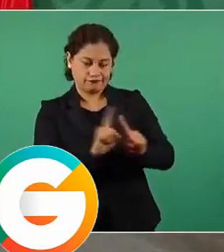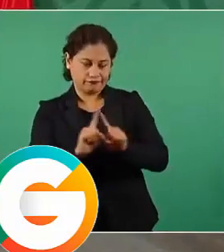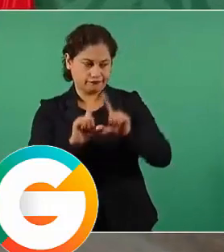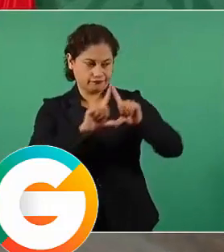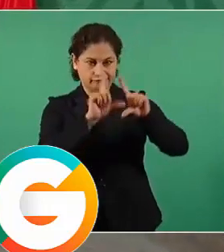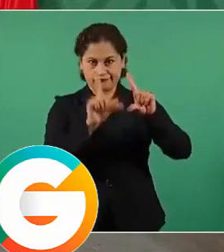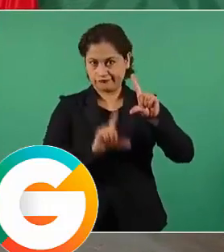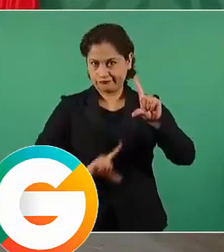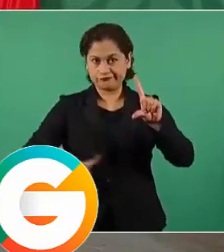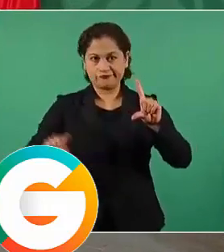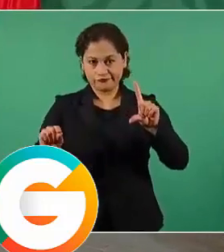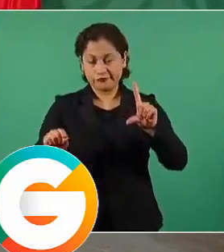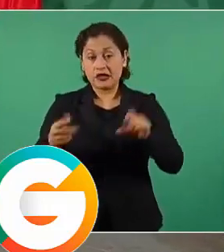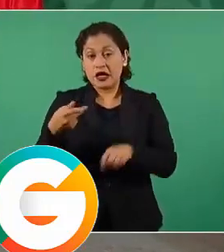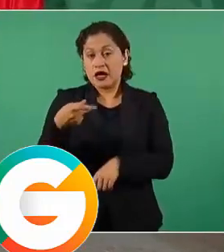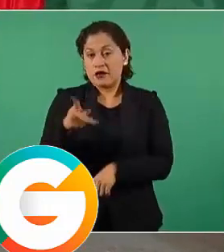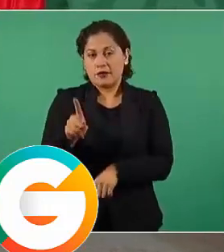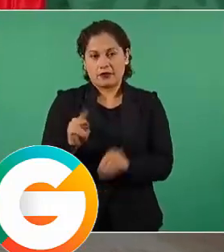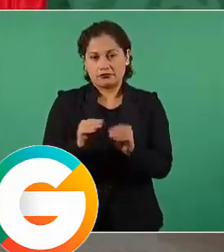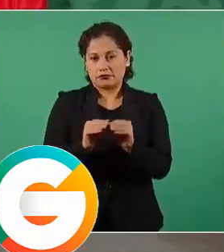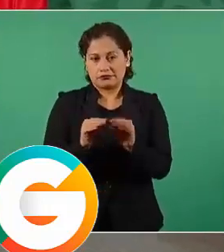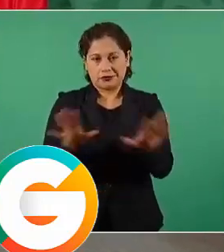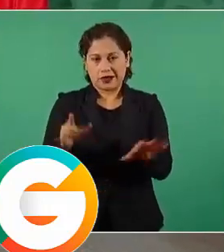heredamos a todos estos grupos